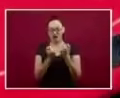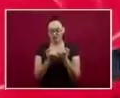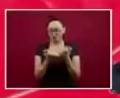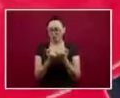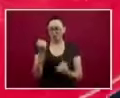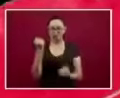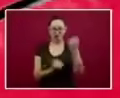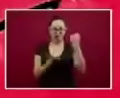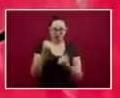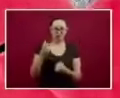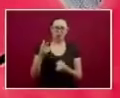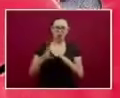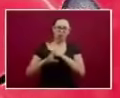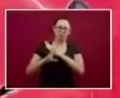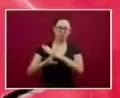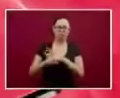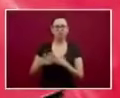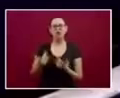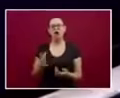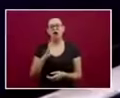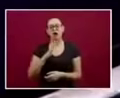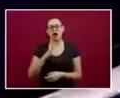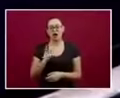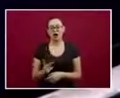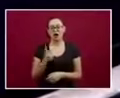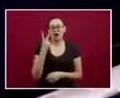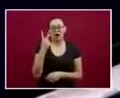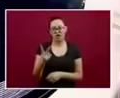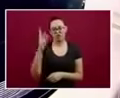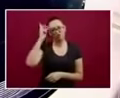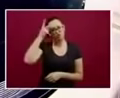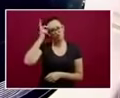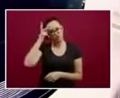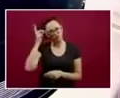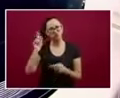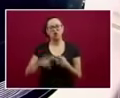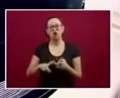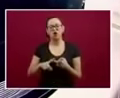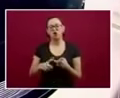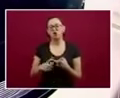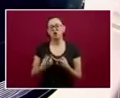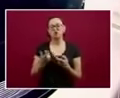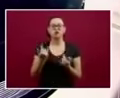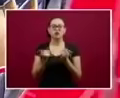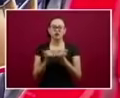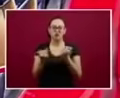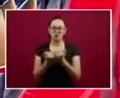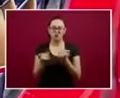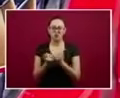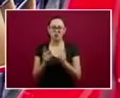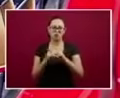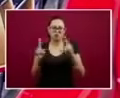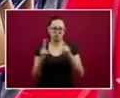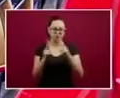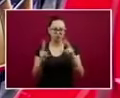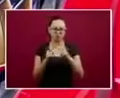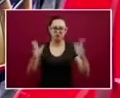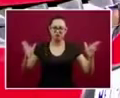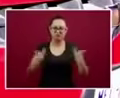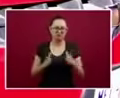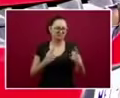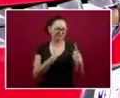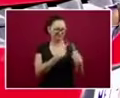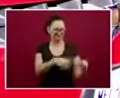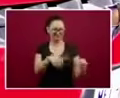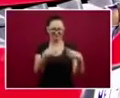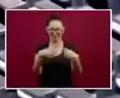las manipulaciones que yo estoy segura de que no le dieron toda la información, porque,